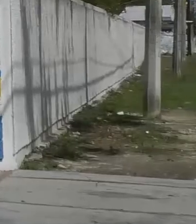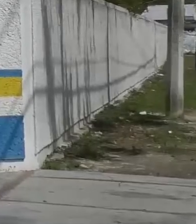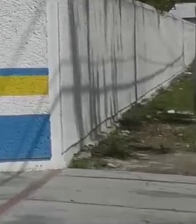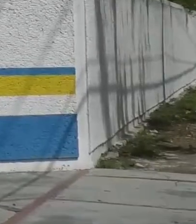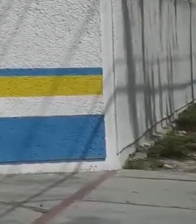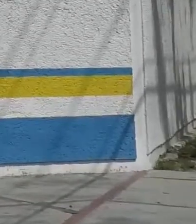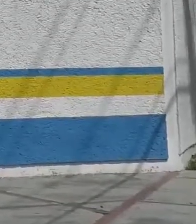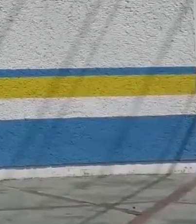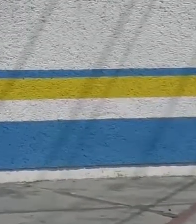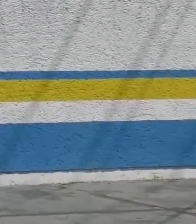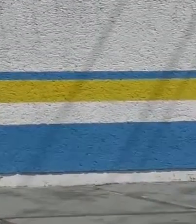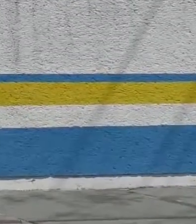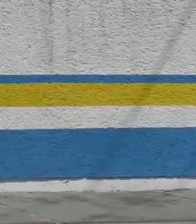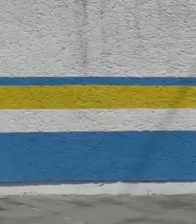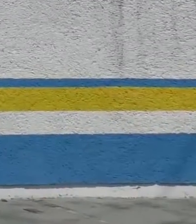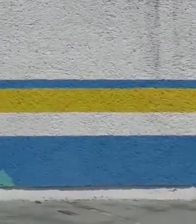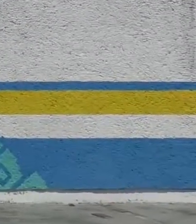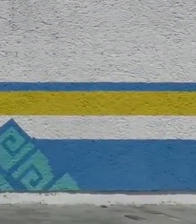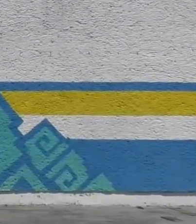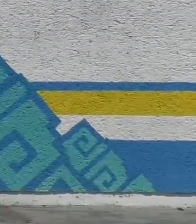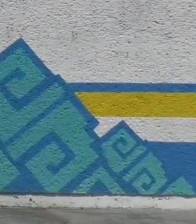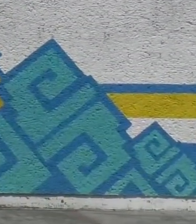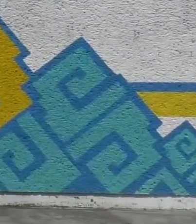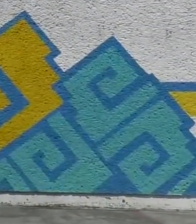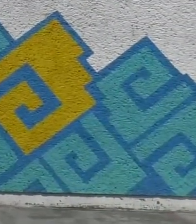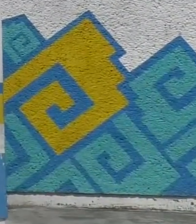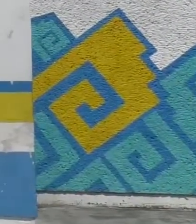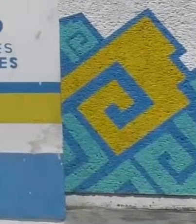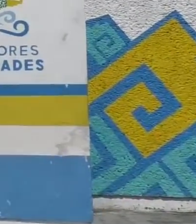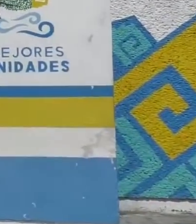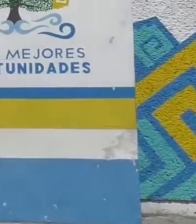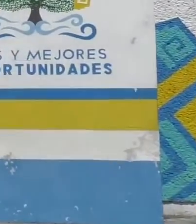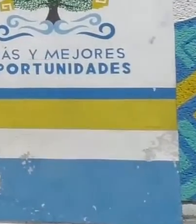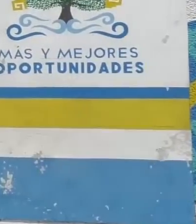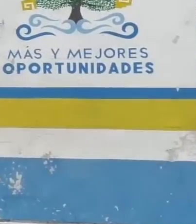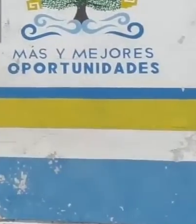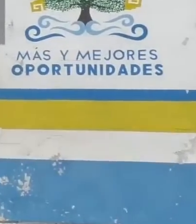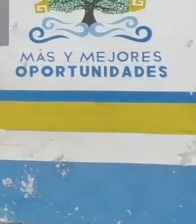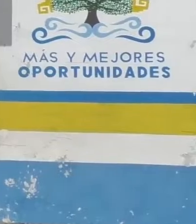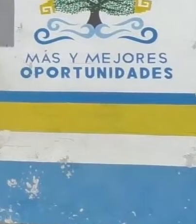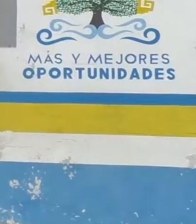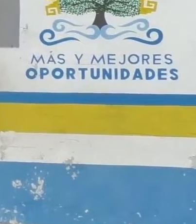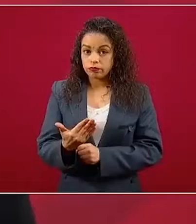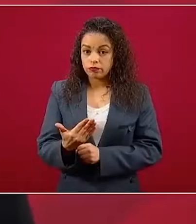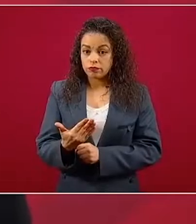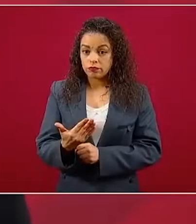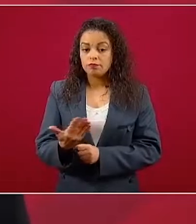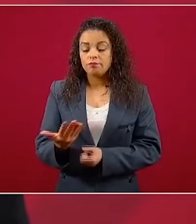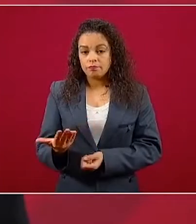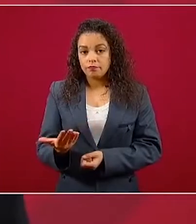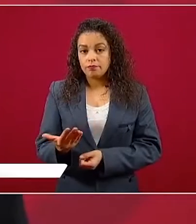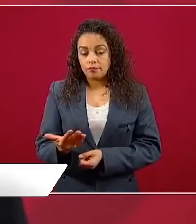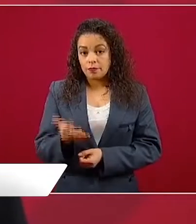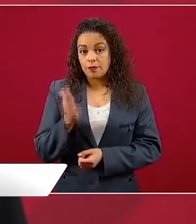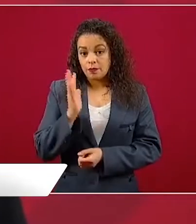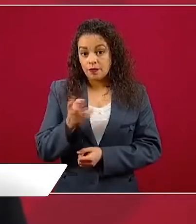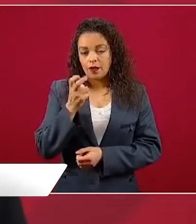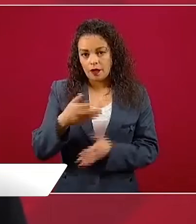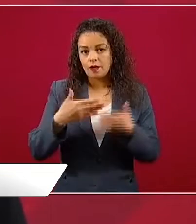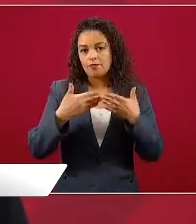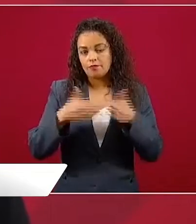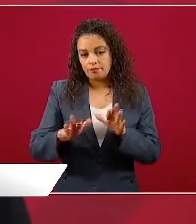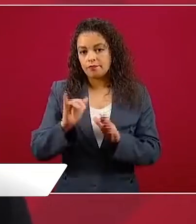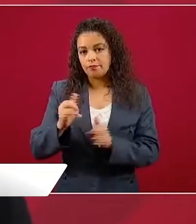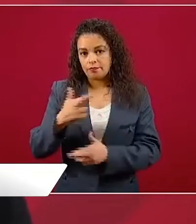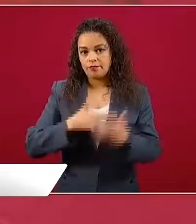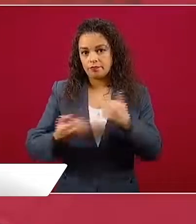las aulas para que sepamos que seguro tenemos el semáforo como ustedes han visto el semáforo se